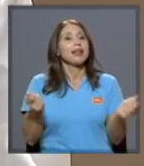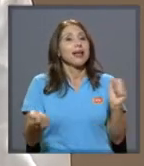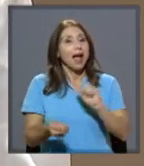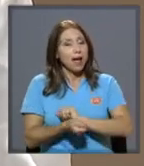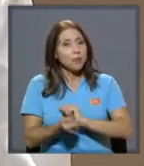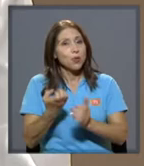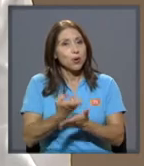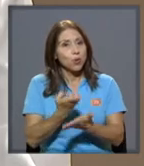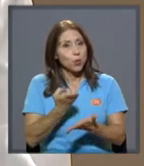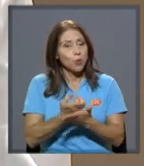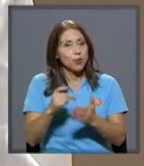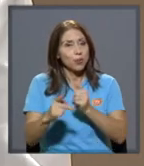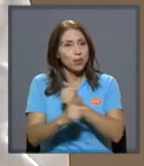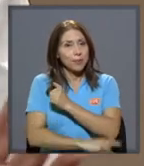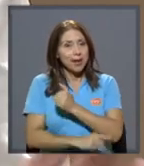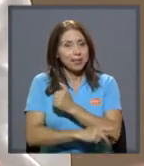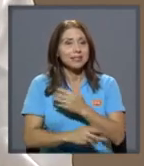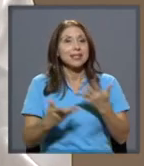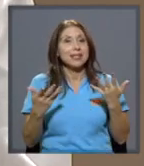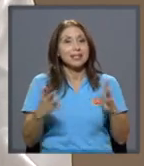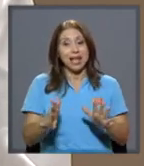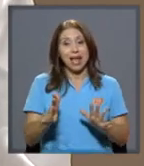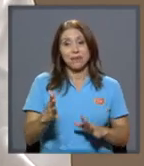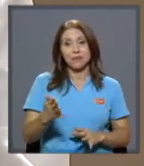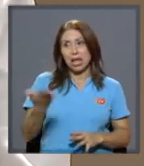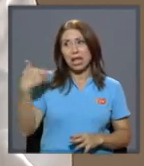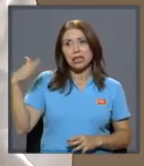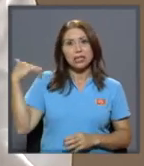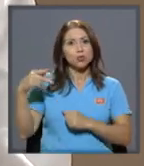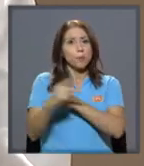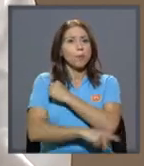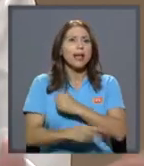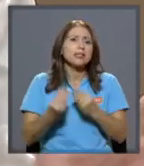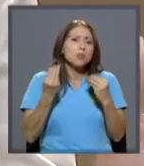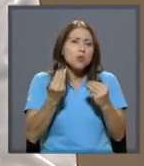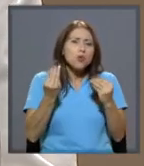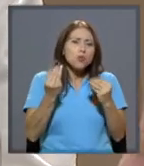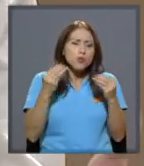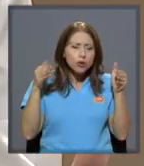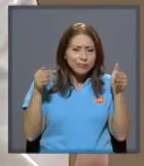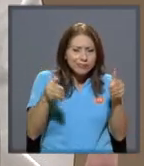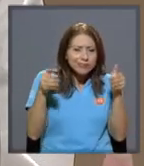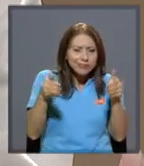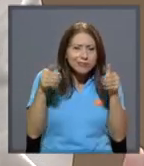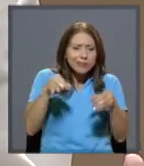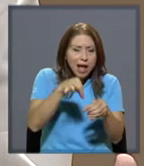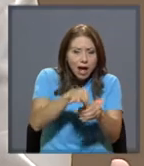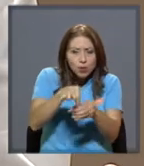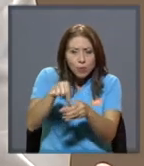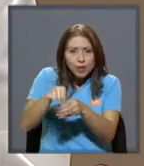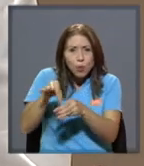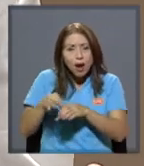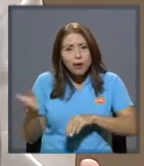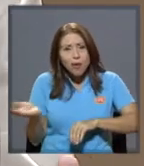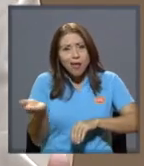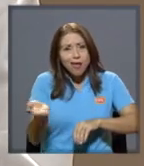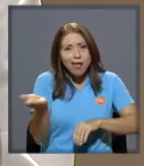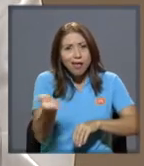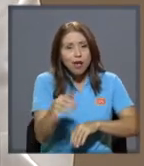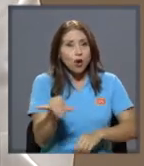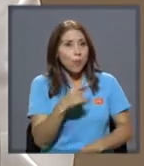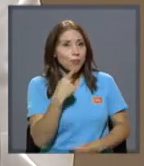tenido económico del país, ¿verdad? Ya pasamos de ser un país muy agropecuario, ¿verdad? Uh-huh. Cuando teníamos tasas como la que mencionó Hilbert,